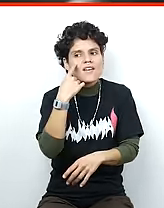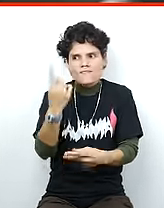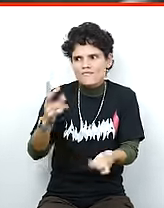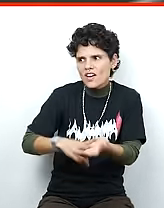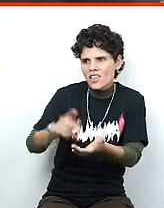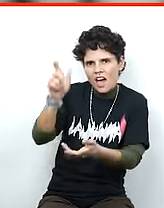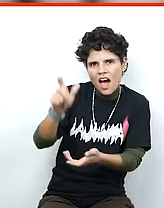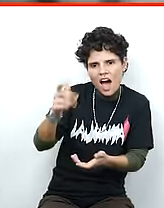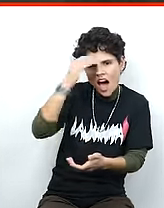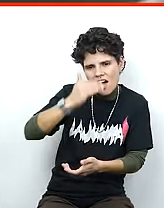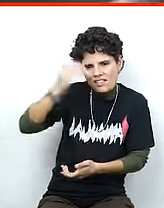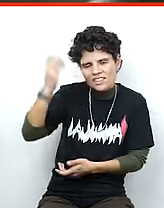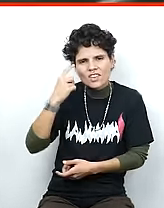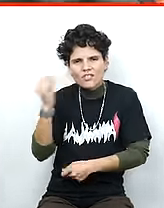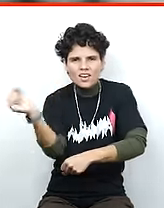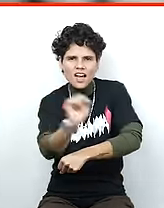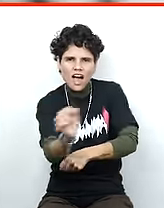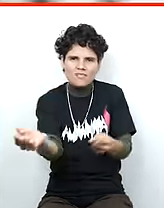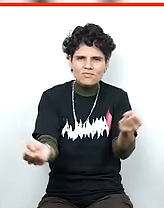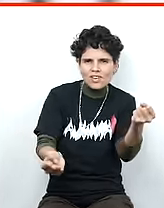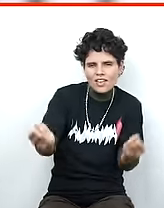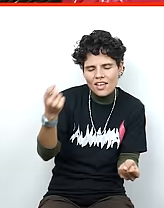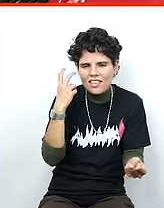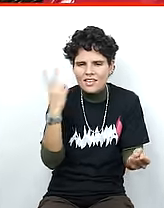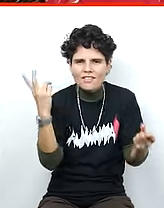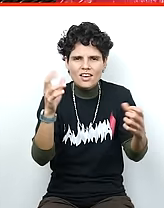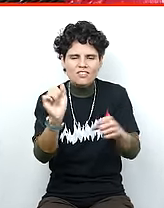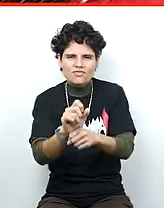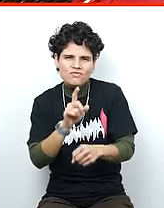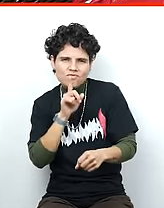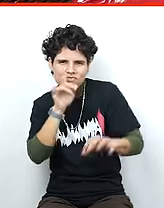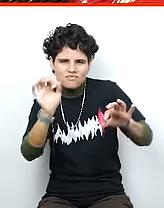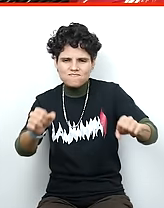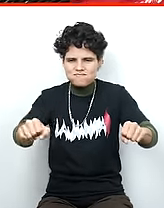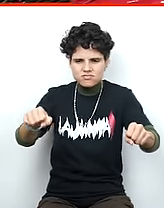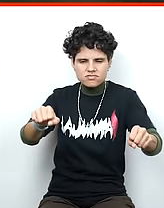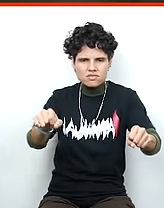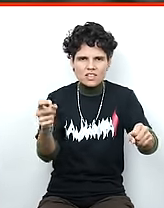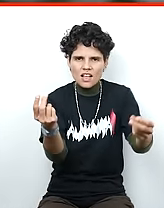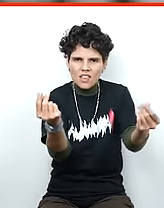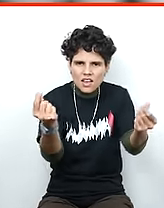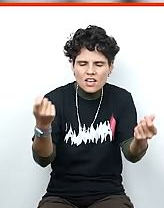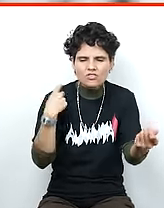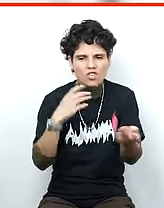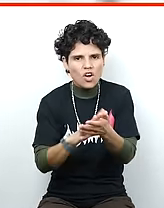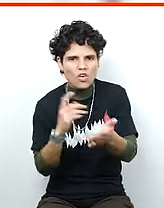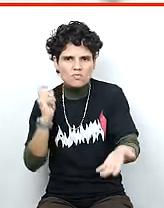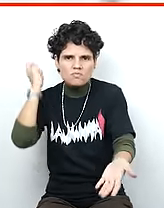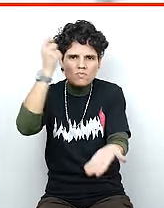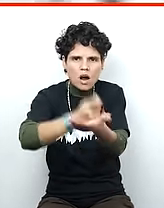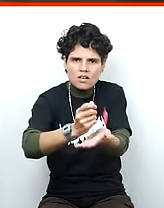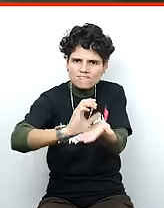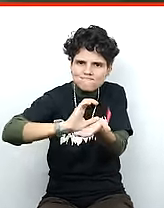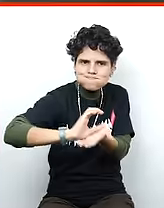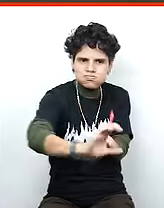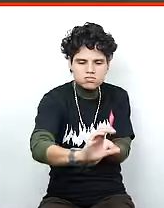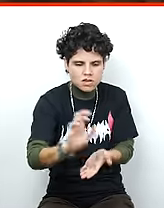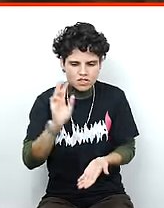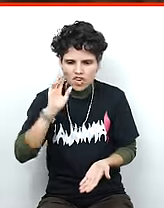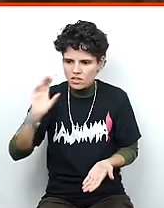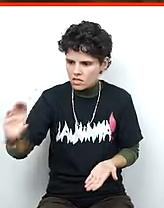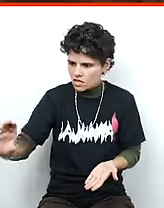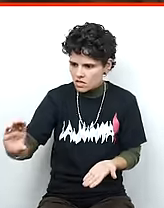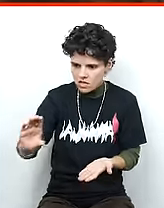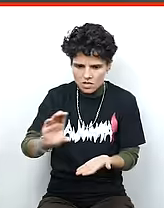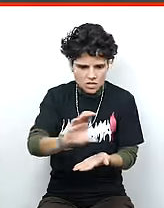vida del artista, pues ya que las camionetas, que la reunión, que esto, y le dieron su primer adelanto y se lo dieron en cash. Entonces cuando yo lo vi así,